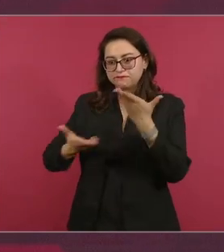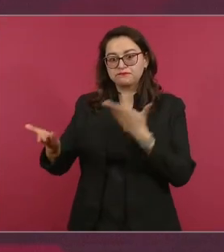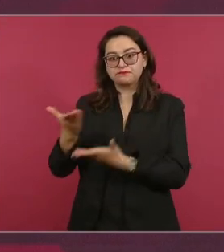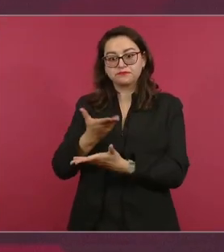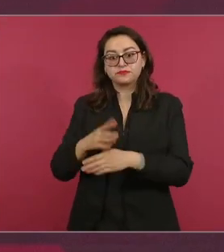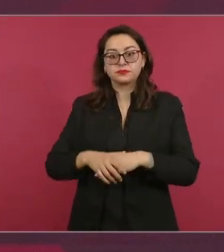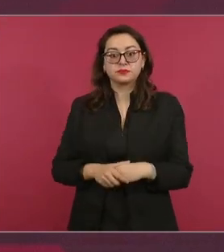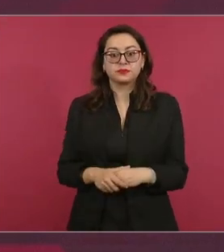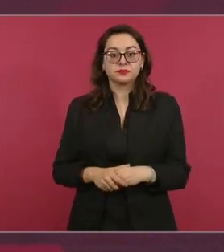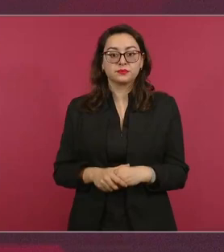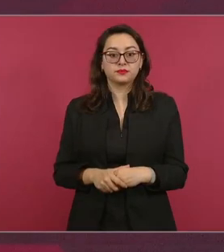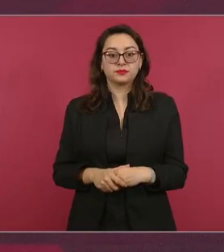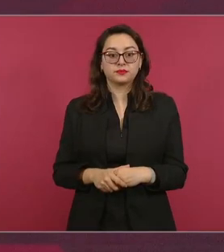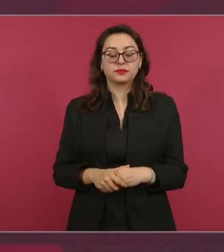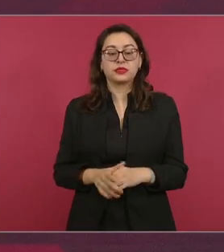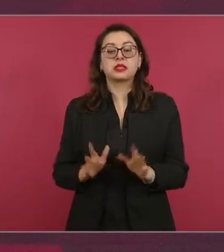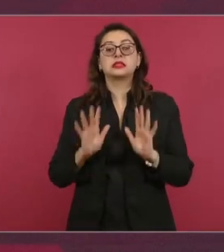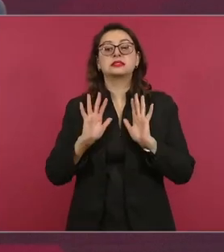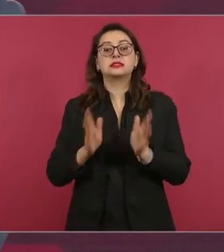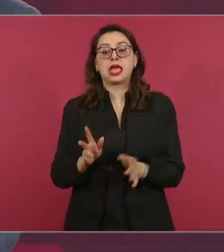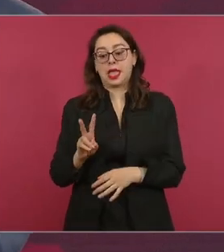Confirmó Vidanta.